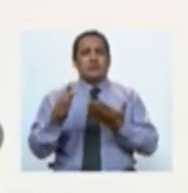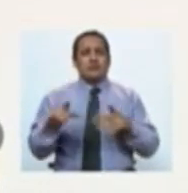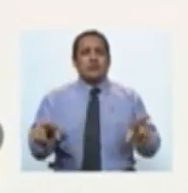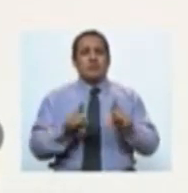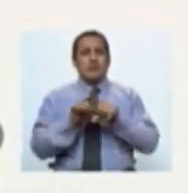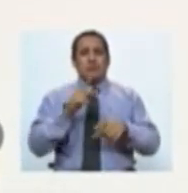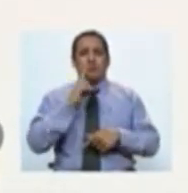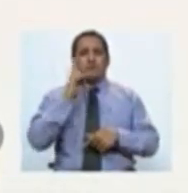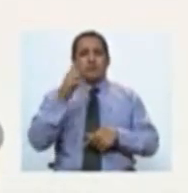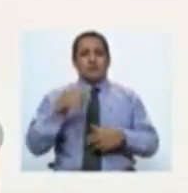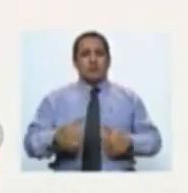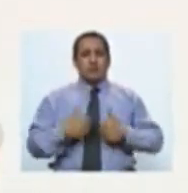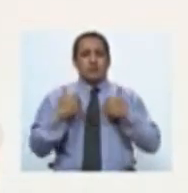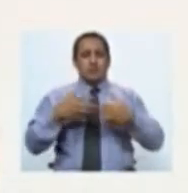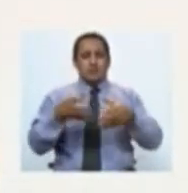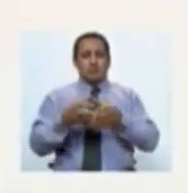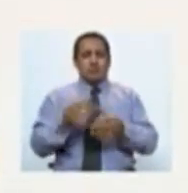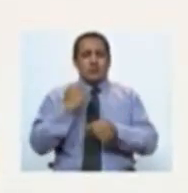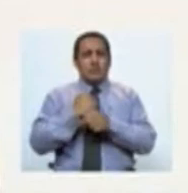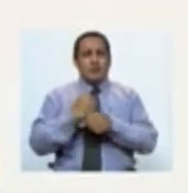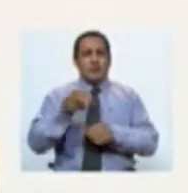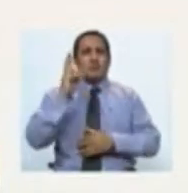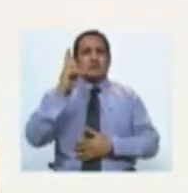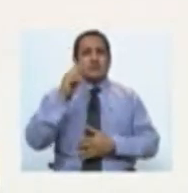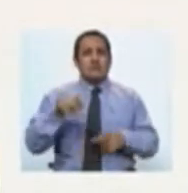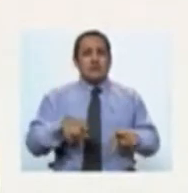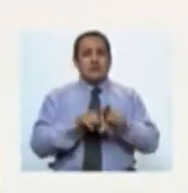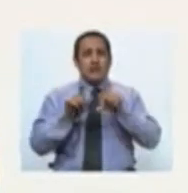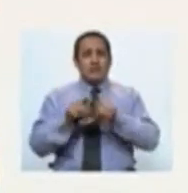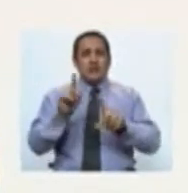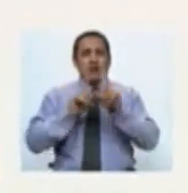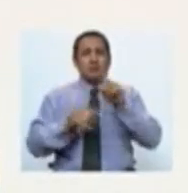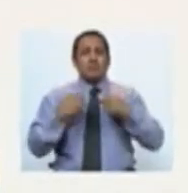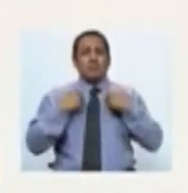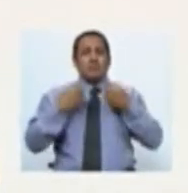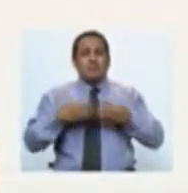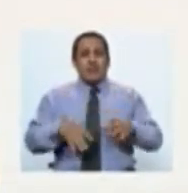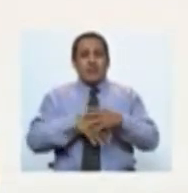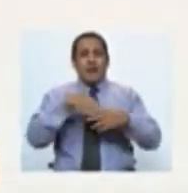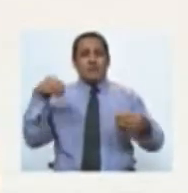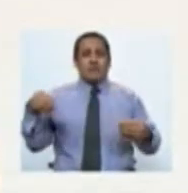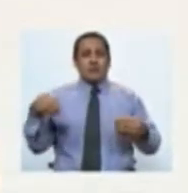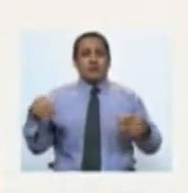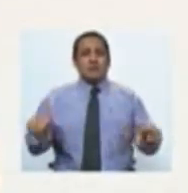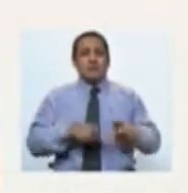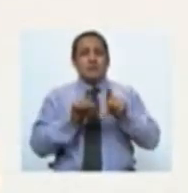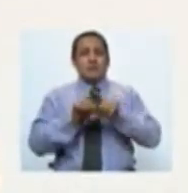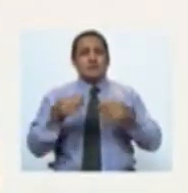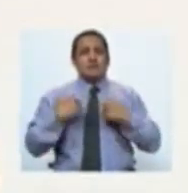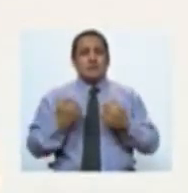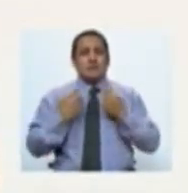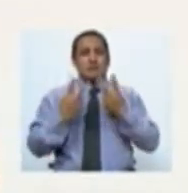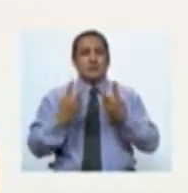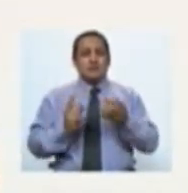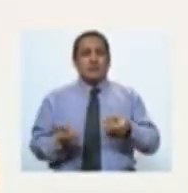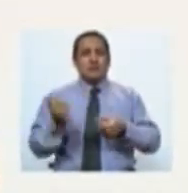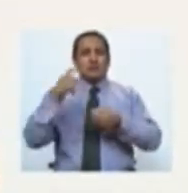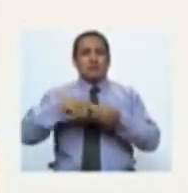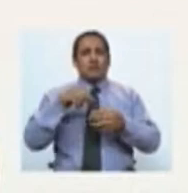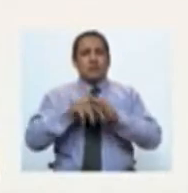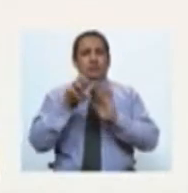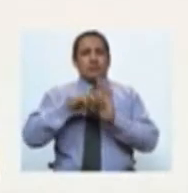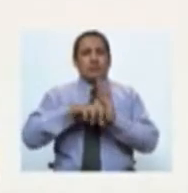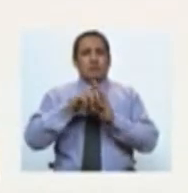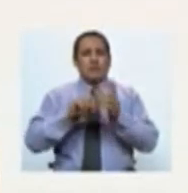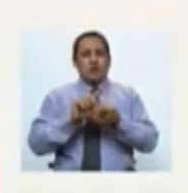¿no?, del profesor de la carrera pública magisterial. Y para los que quedan fuera de la carrera pública magisterial, ¿qué pasa con ellos? Se les incluye